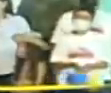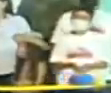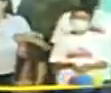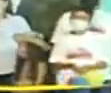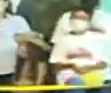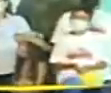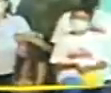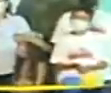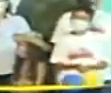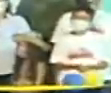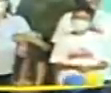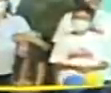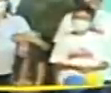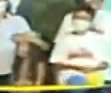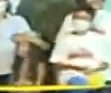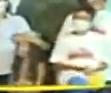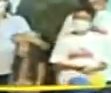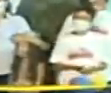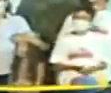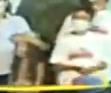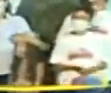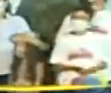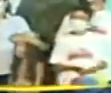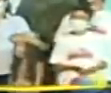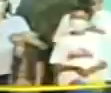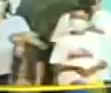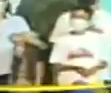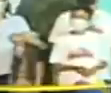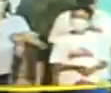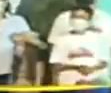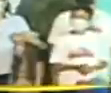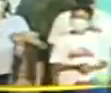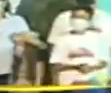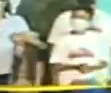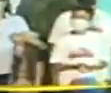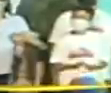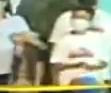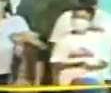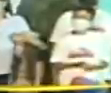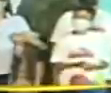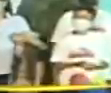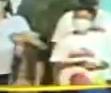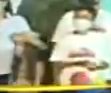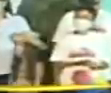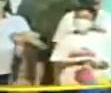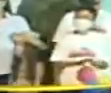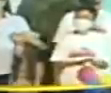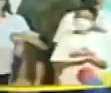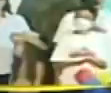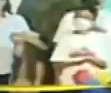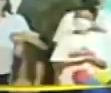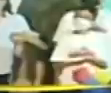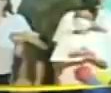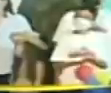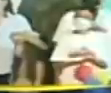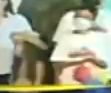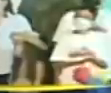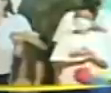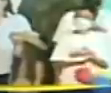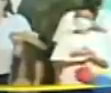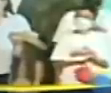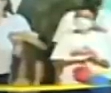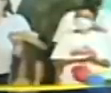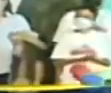mencionado, para cumplir la meta de este año 2021, año de la campaña, de la batalla y de la victoria de